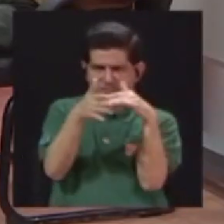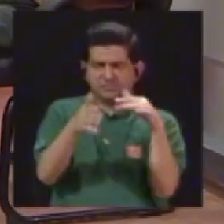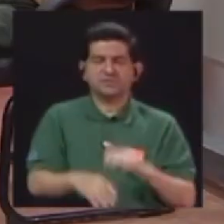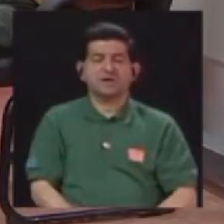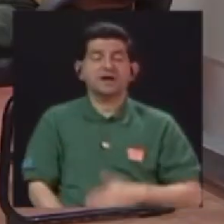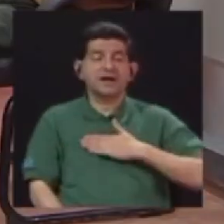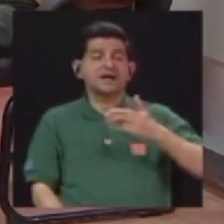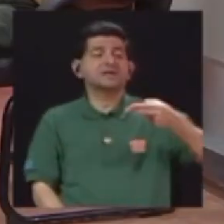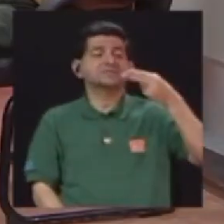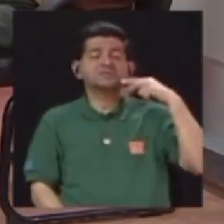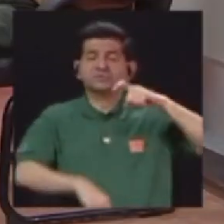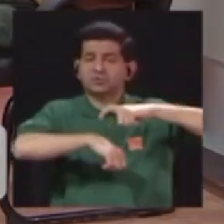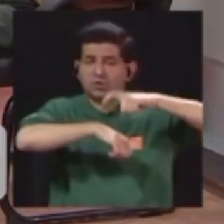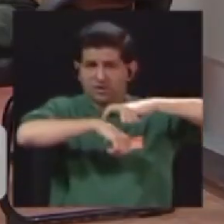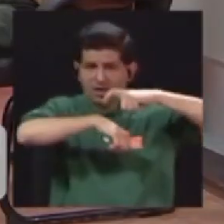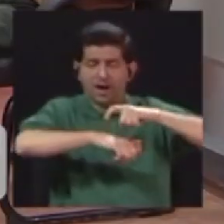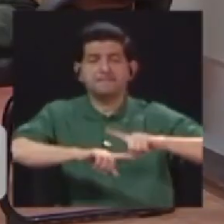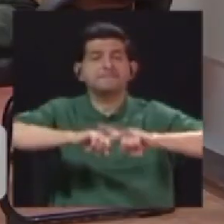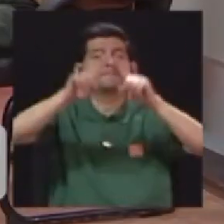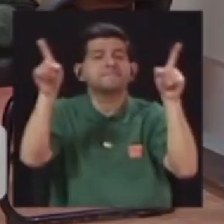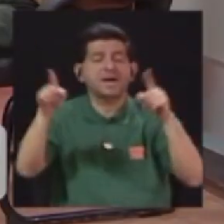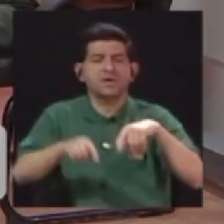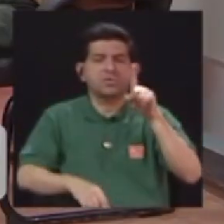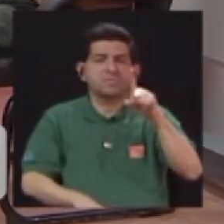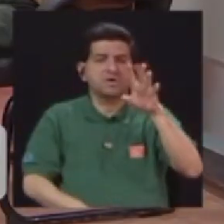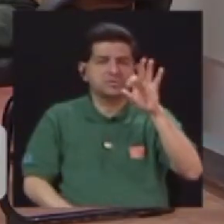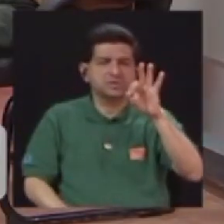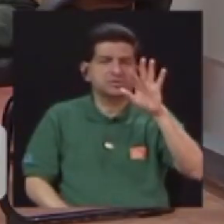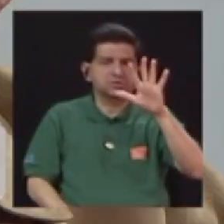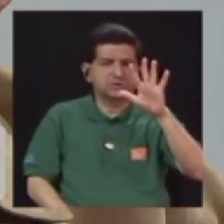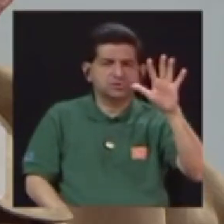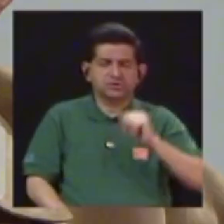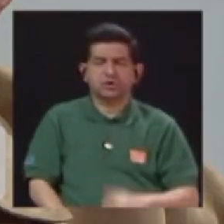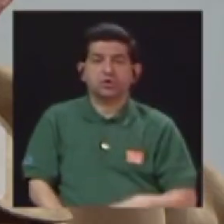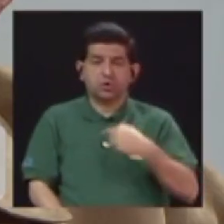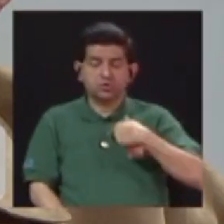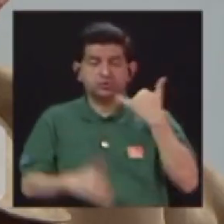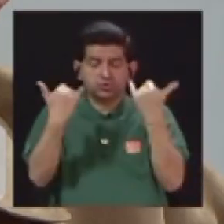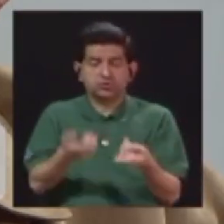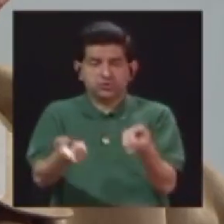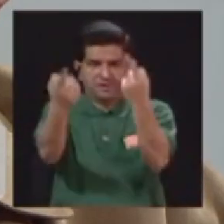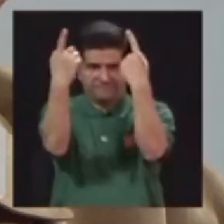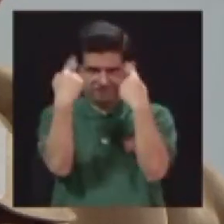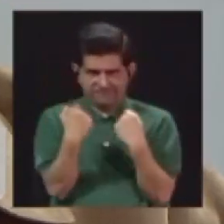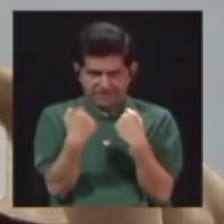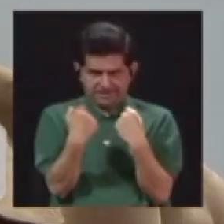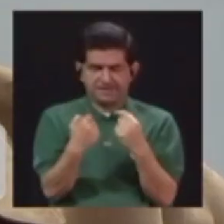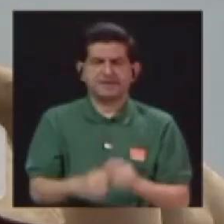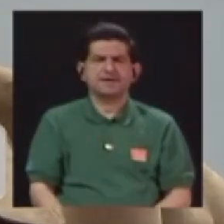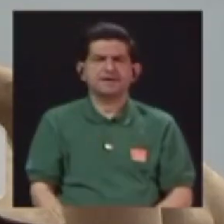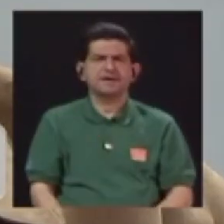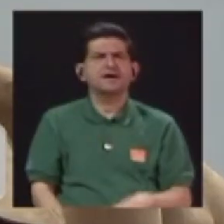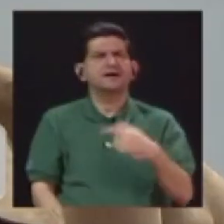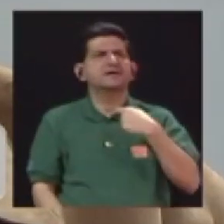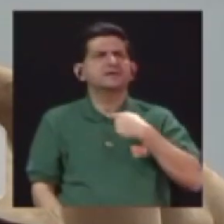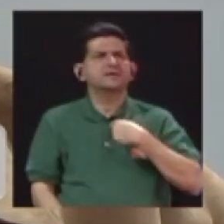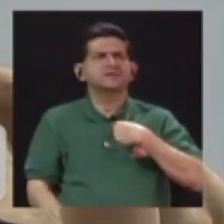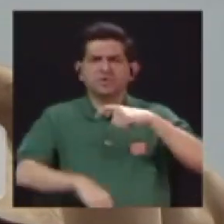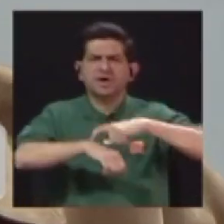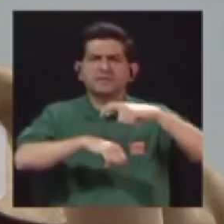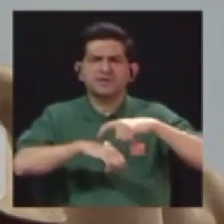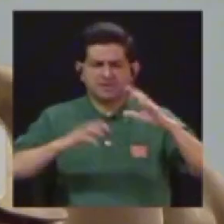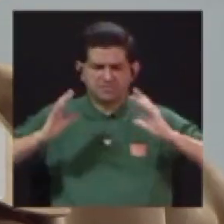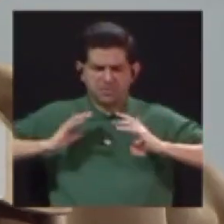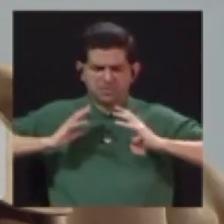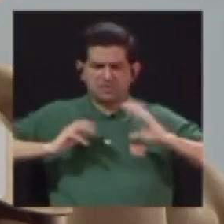Esa fue mi historia hasta ese momento. Sin embargo, en 1955, cuando yo debía regresar, había venido en vacaciones a